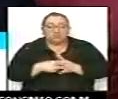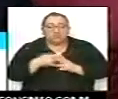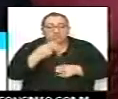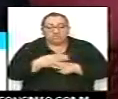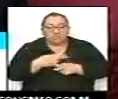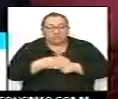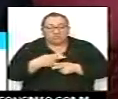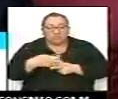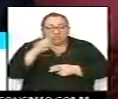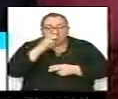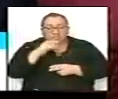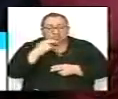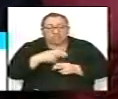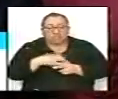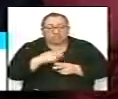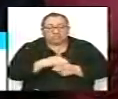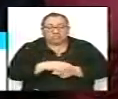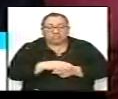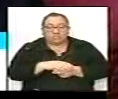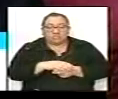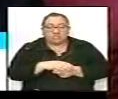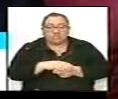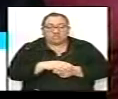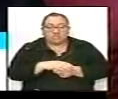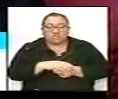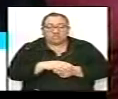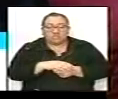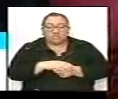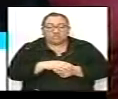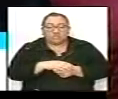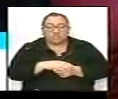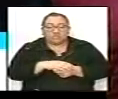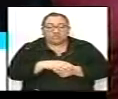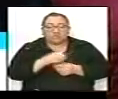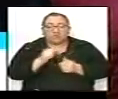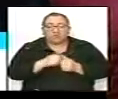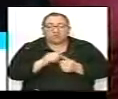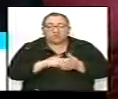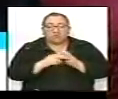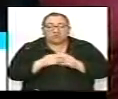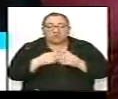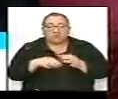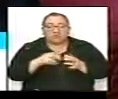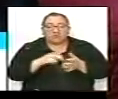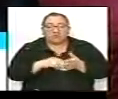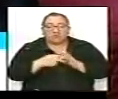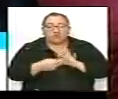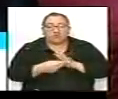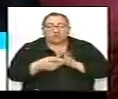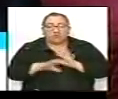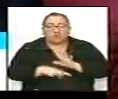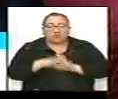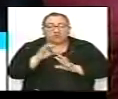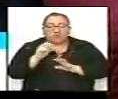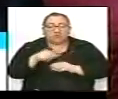nombre. ¿Cómo hace ese ciudadano para que los ciudadanos lo escojan